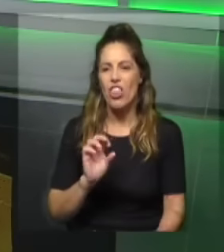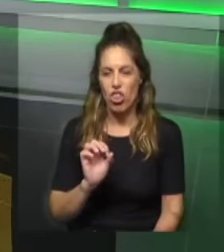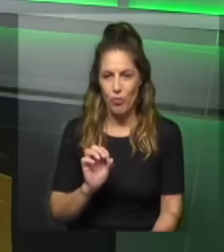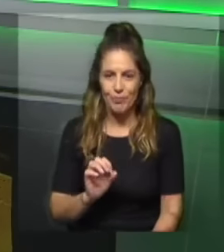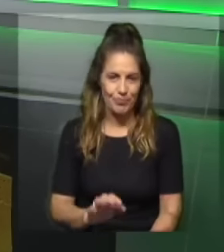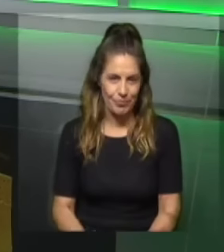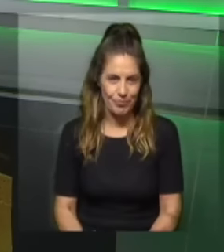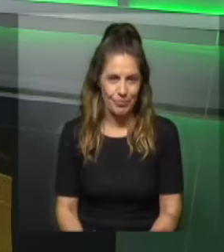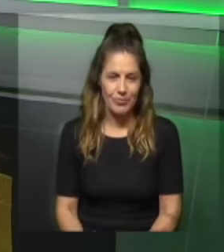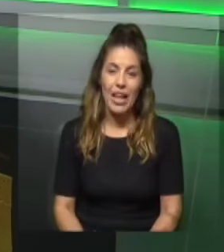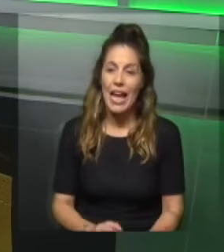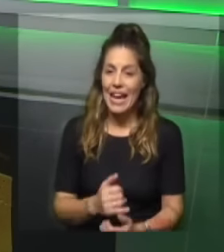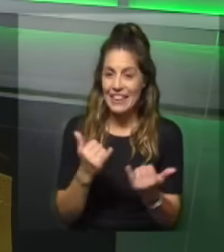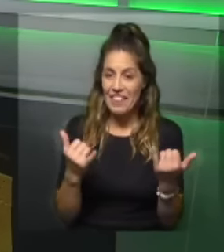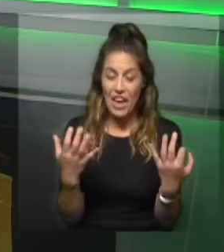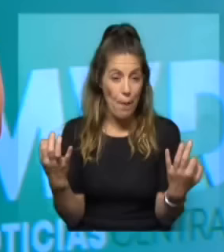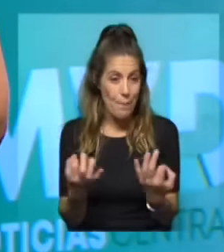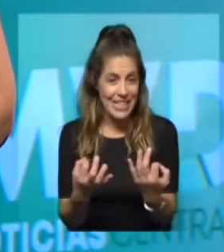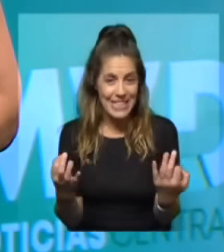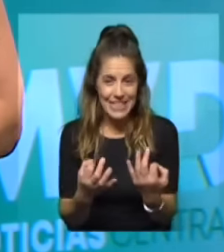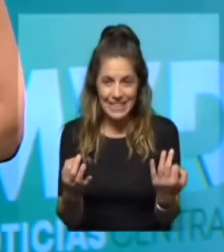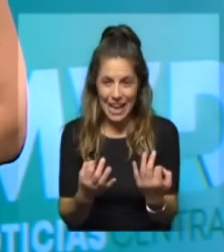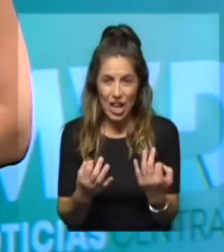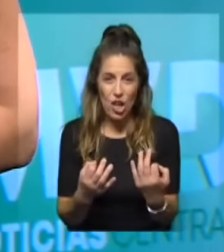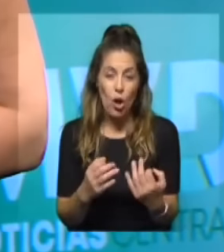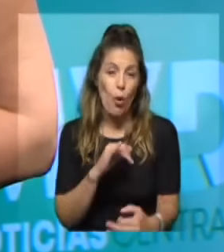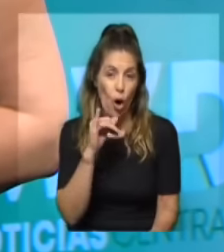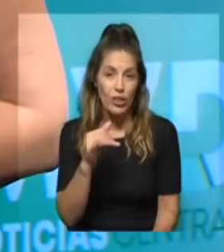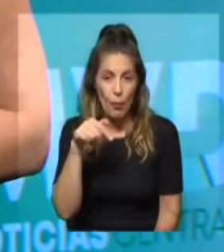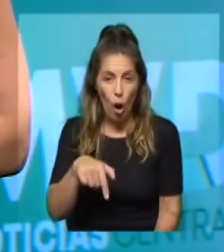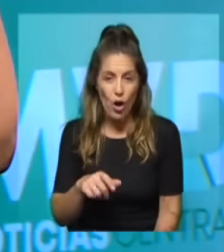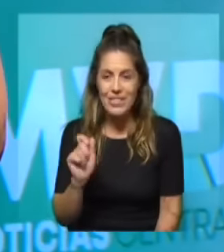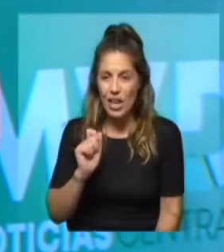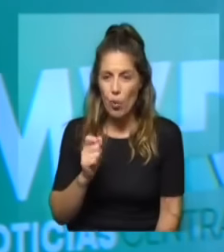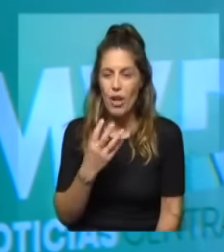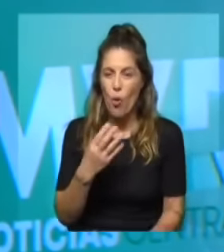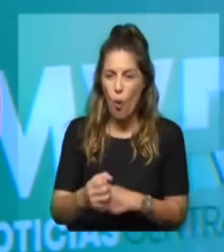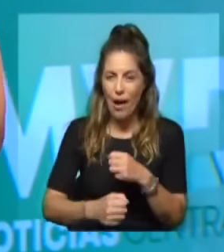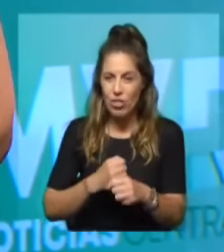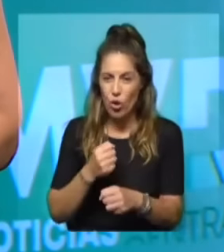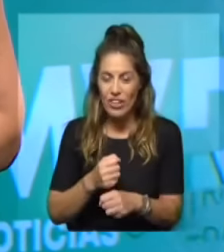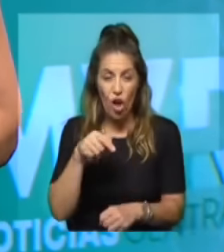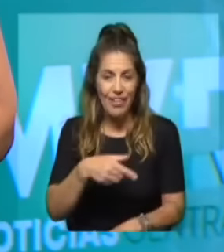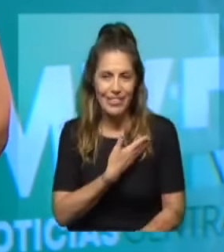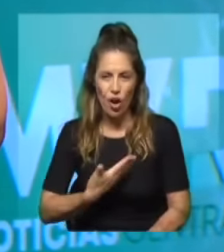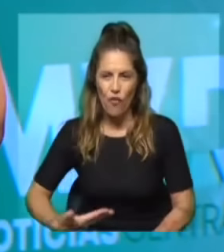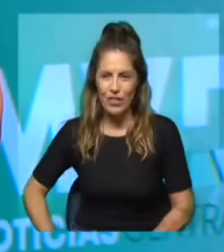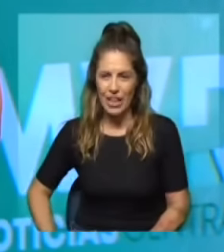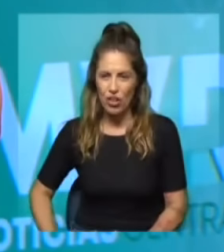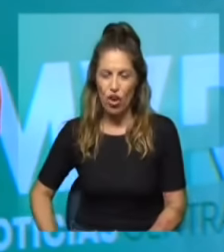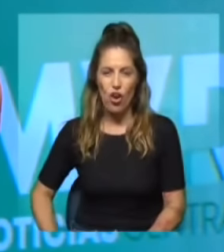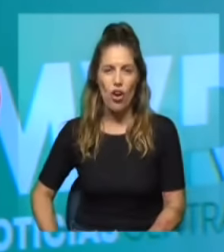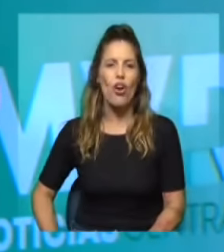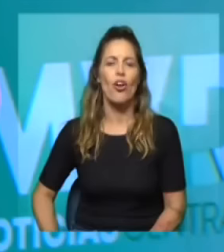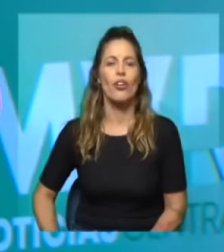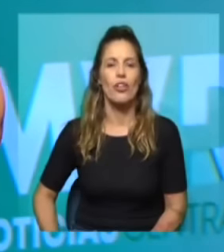Natalia en este día bastante especial Porque como decíamos al inicio y se cumplen 4 años de este gobierno y